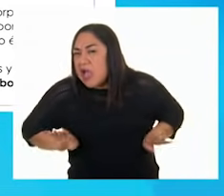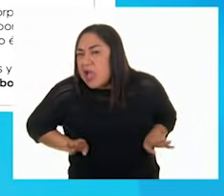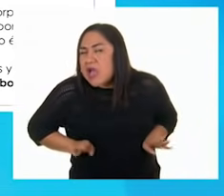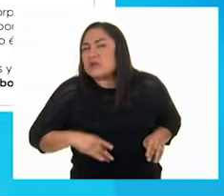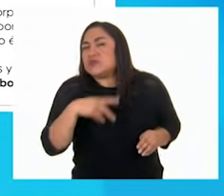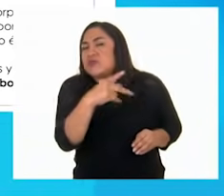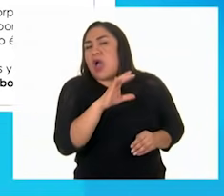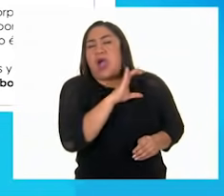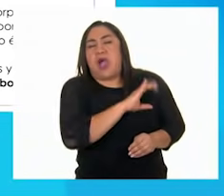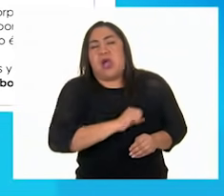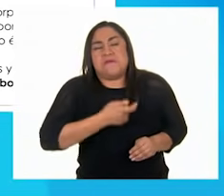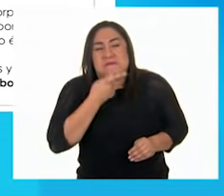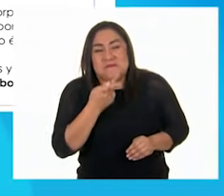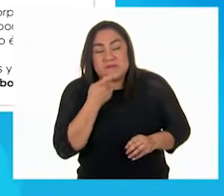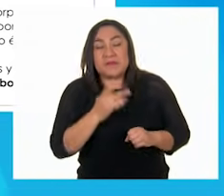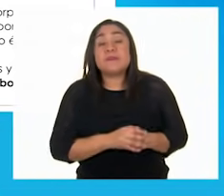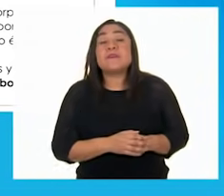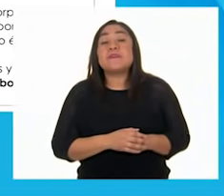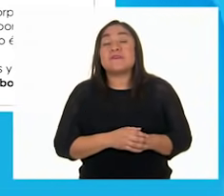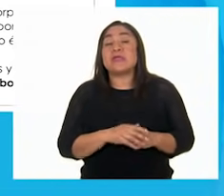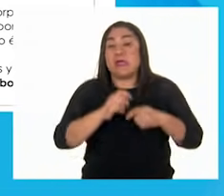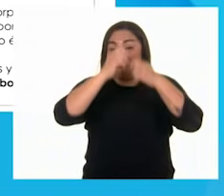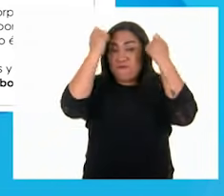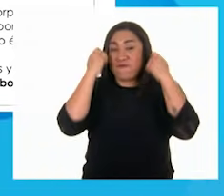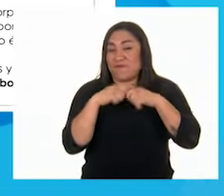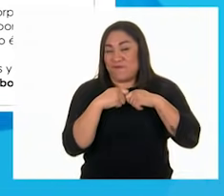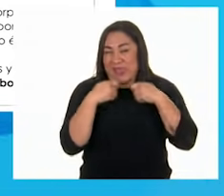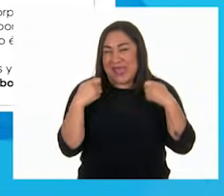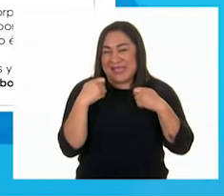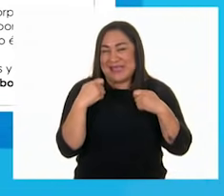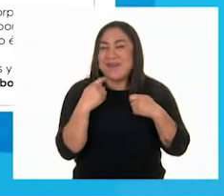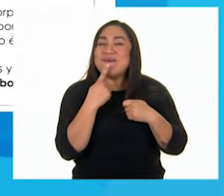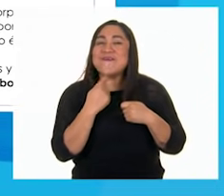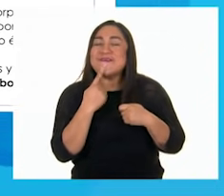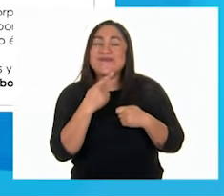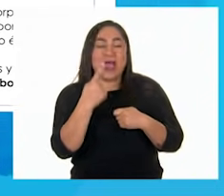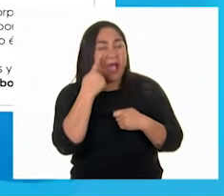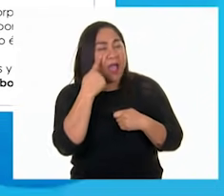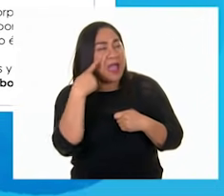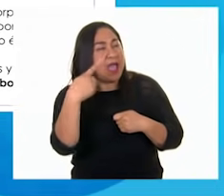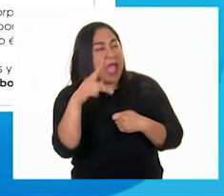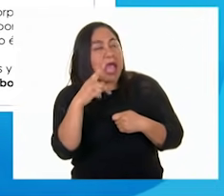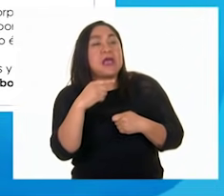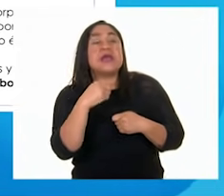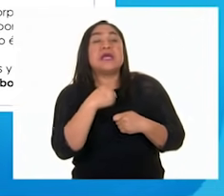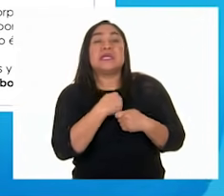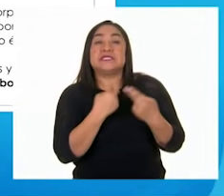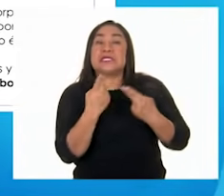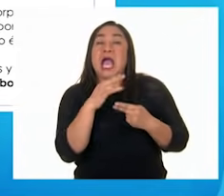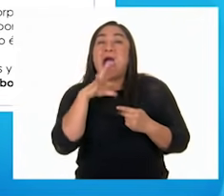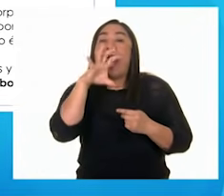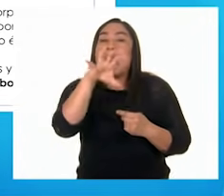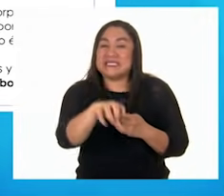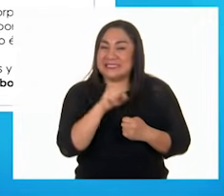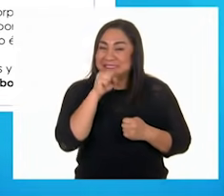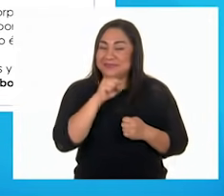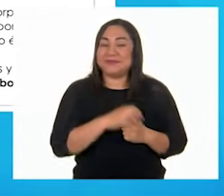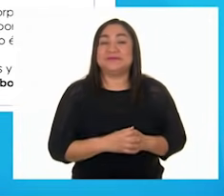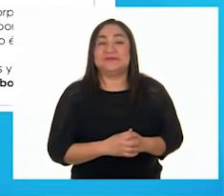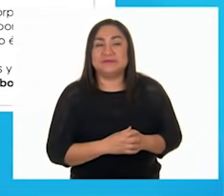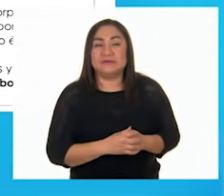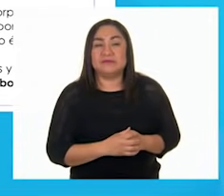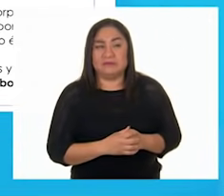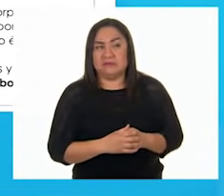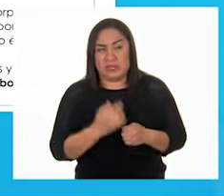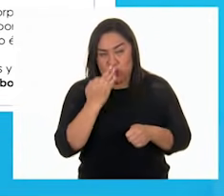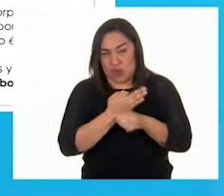de la frase en Caperucita Roja, la famosísima frase. Son para comerte mejor. ¿Quiere que leamos estos